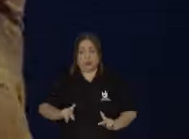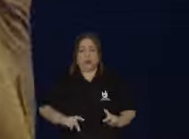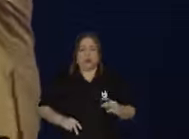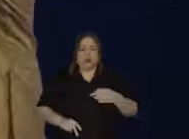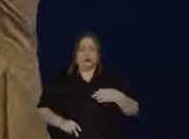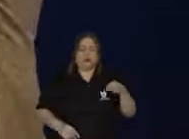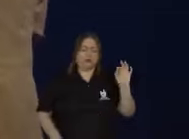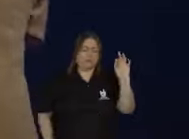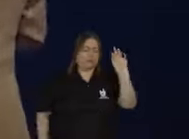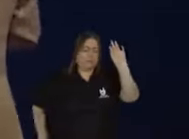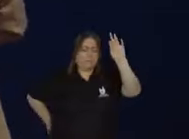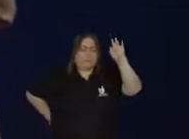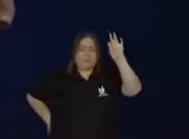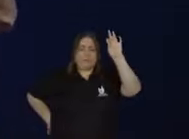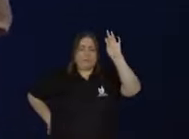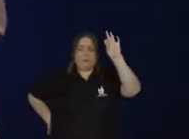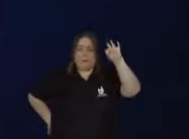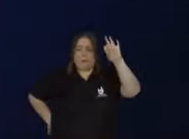Puedo